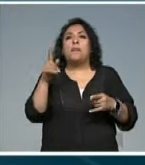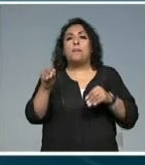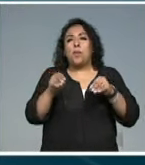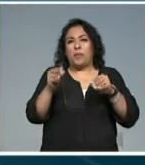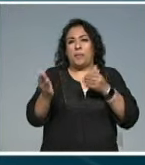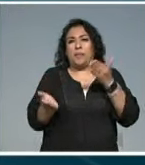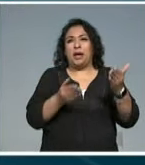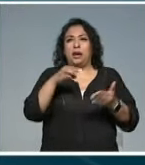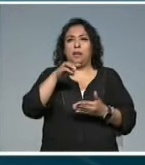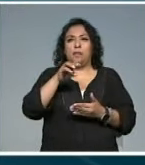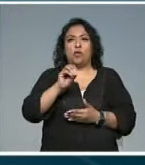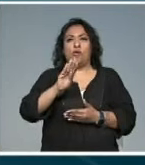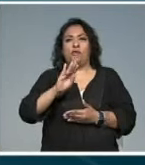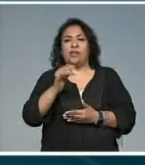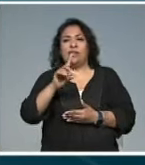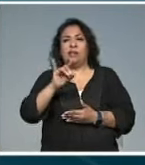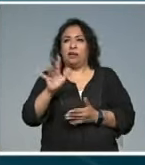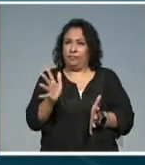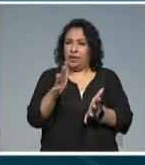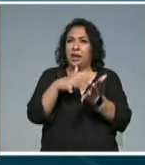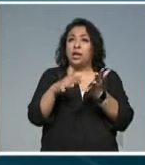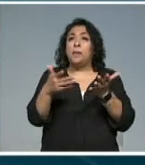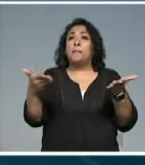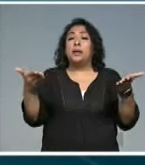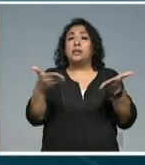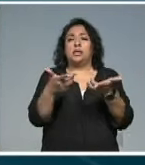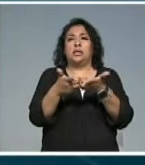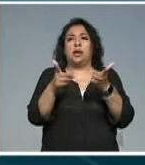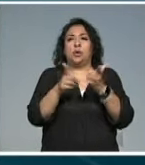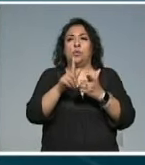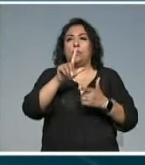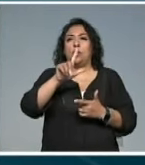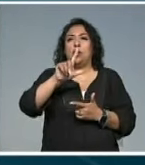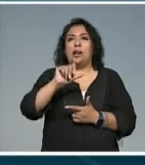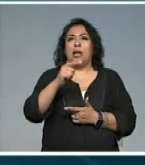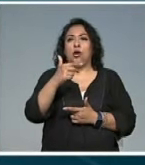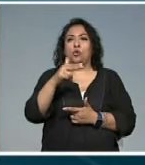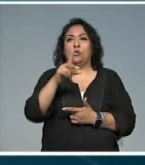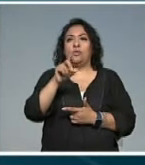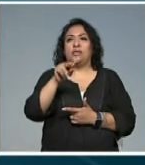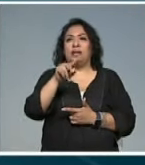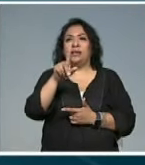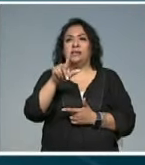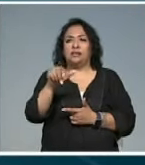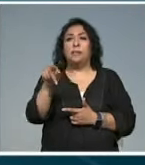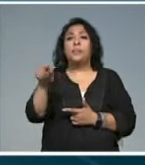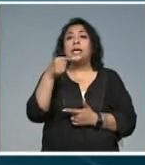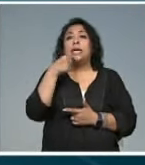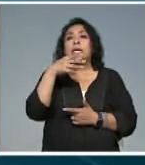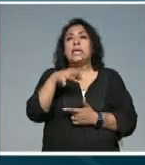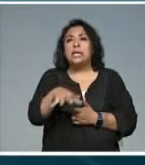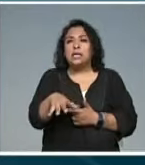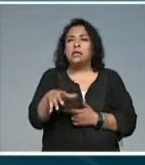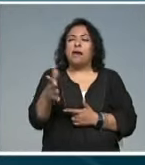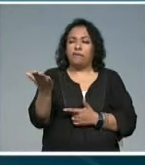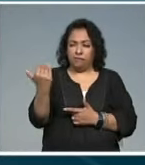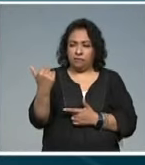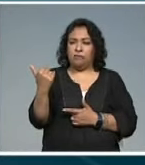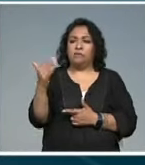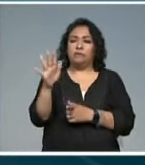Moby Dick, fomento a la lectura, que presenta la compañía Lagú Danza. Es una niña que convence a